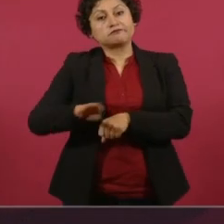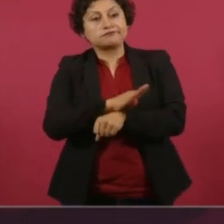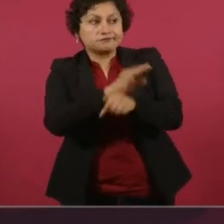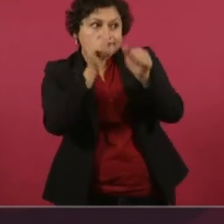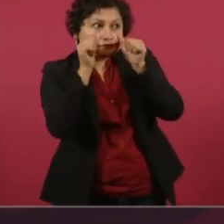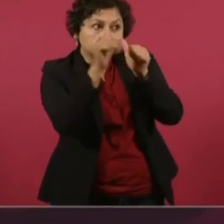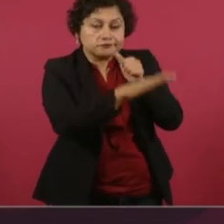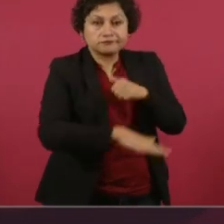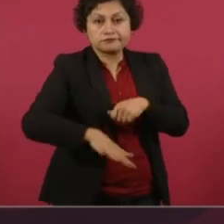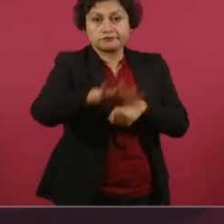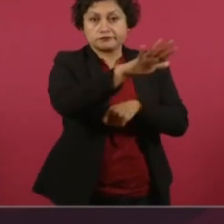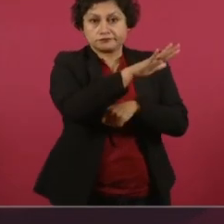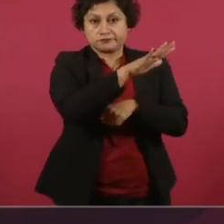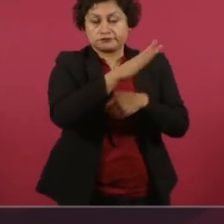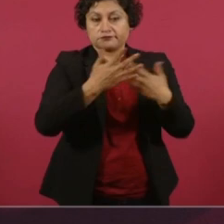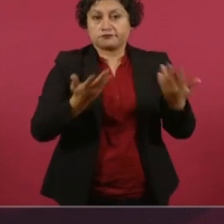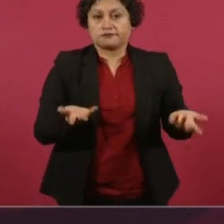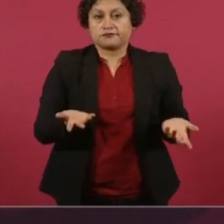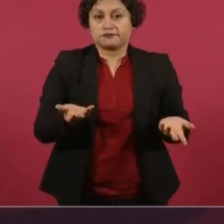Y eso,